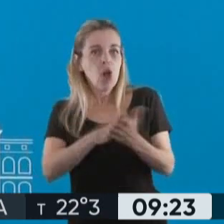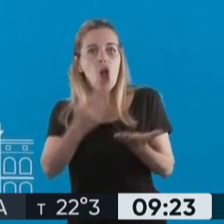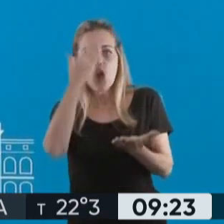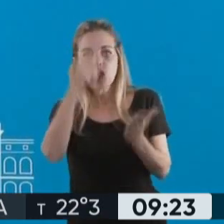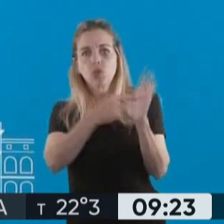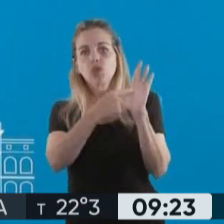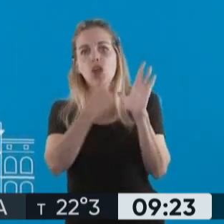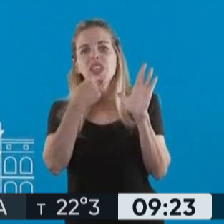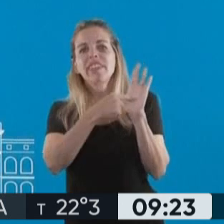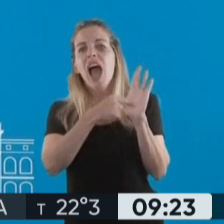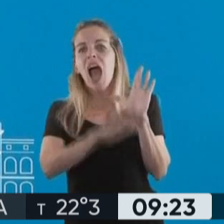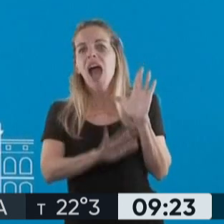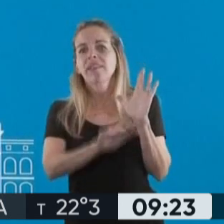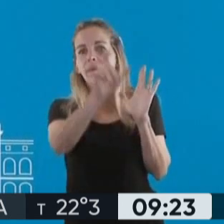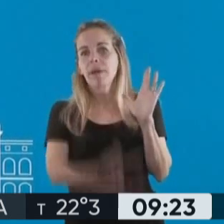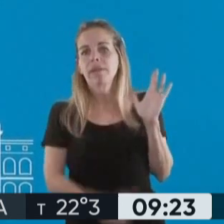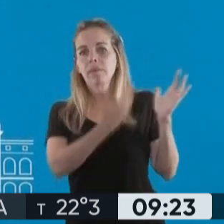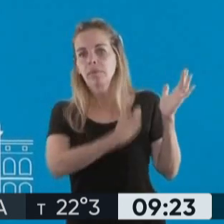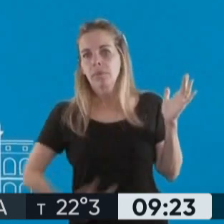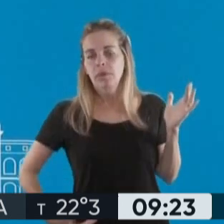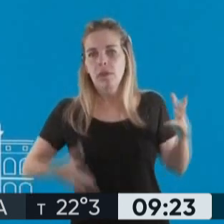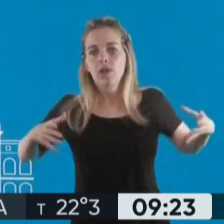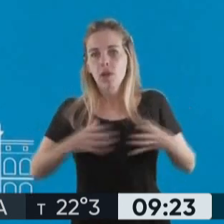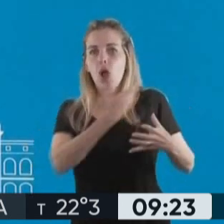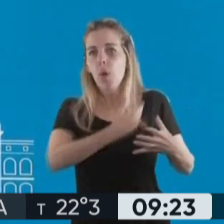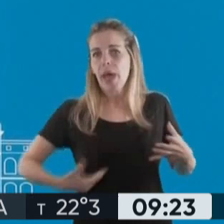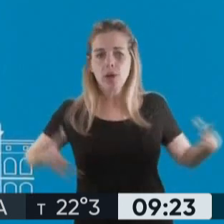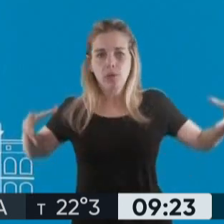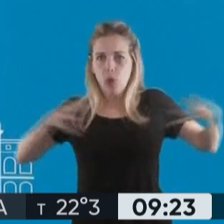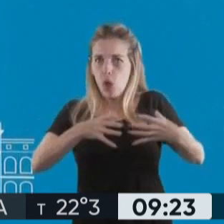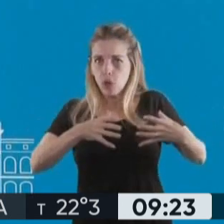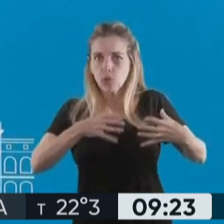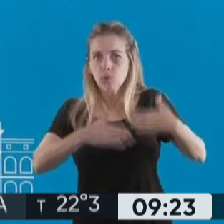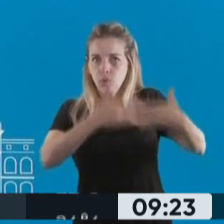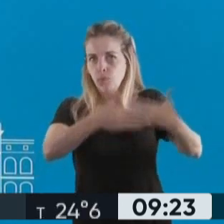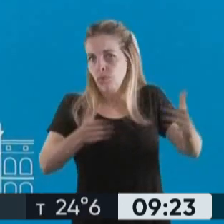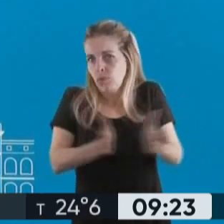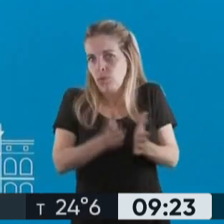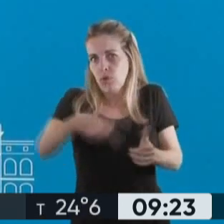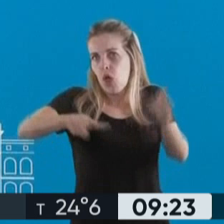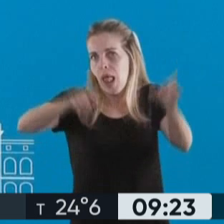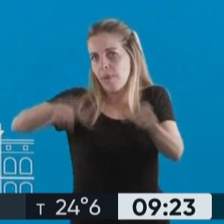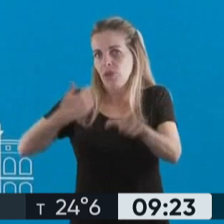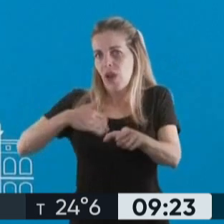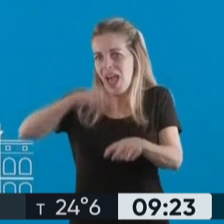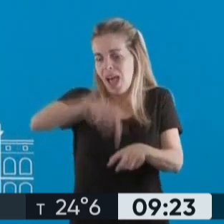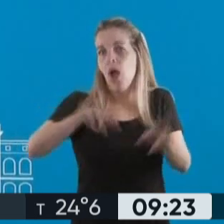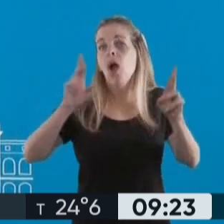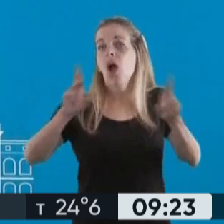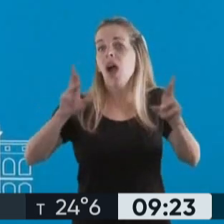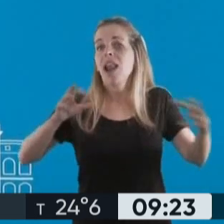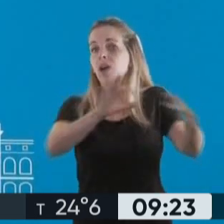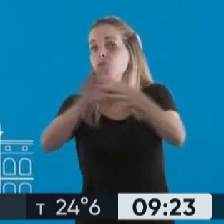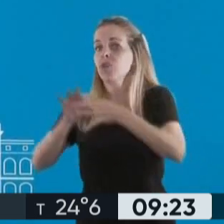el presidente de la Nación, el gobierno, la coalición de gobierno, vamos a llevar adelante junto a todos los argentinos y las argentinas, y ojalá a